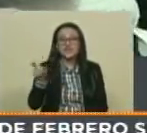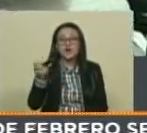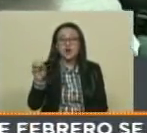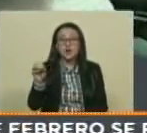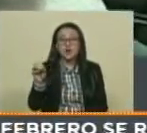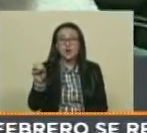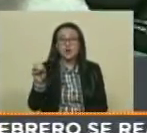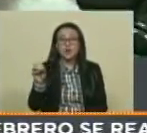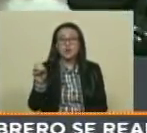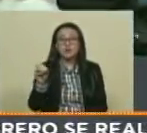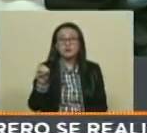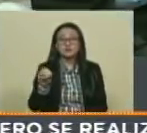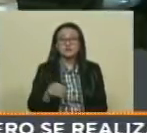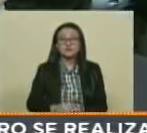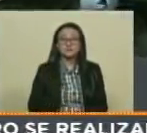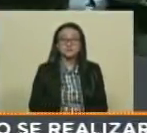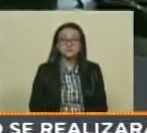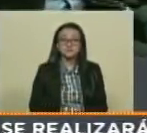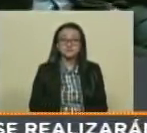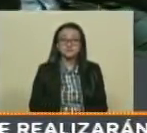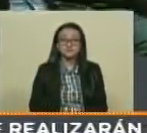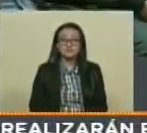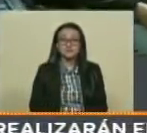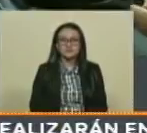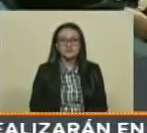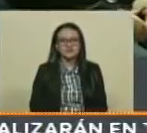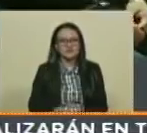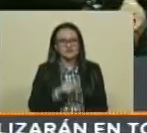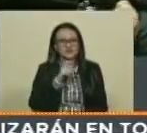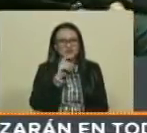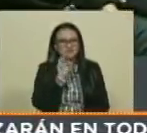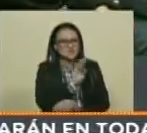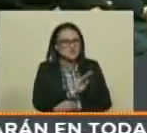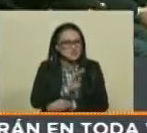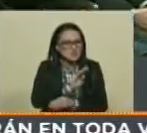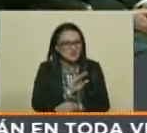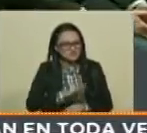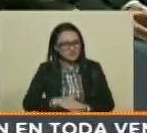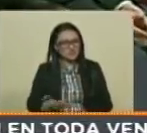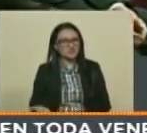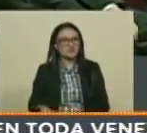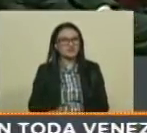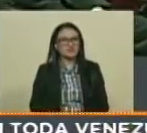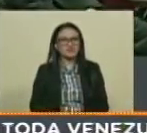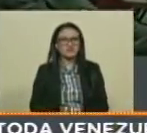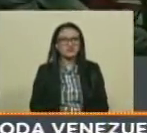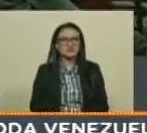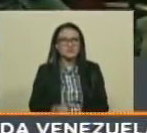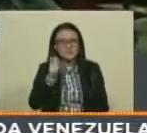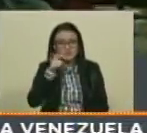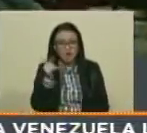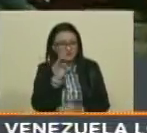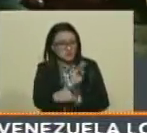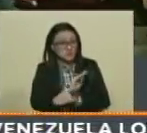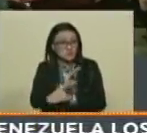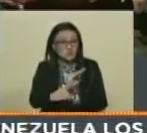esto, increíble. ¿Quién puede defender esto, lo que pasó? ¿Ah? Se evitó